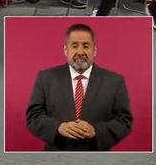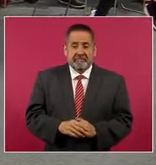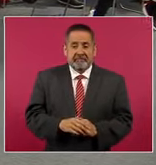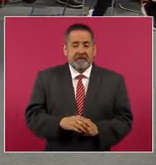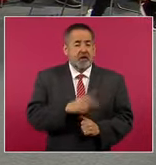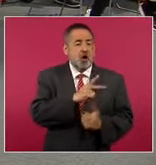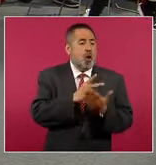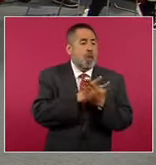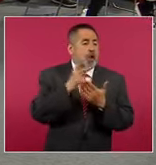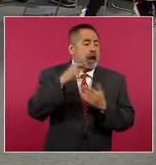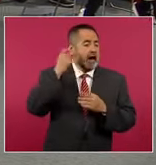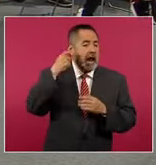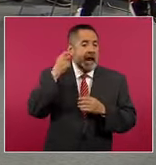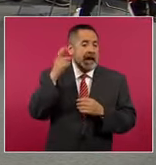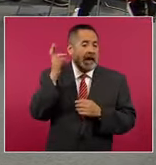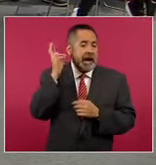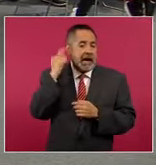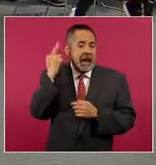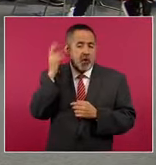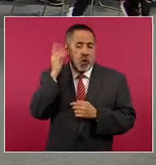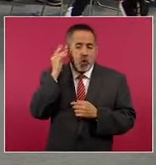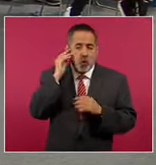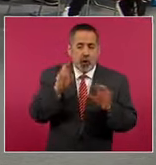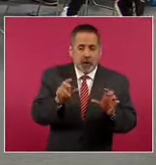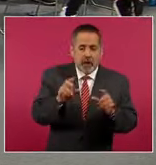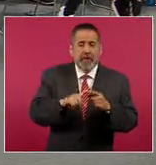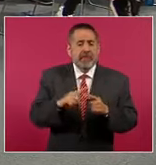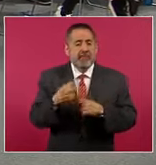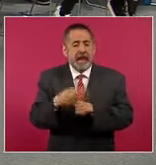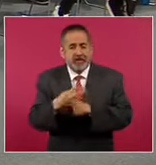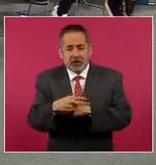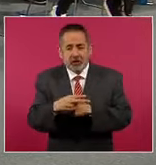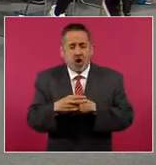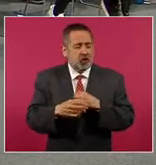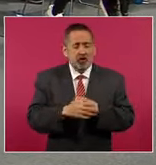Programas de radio, de televisión.